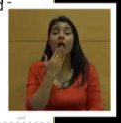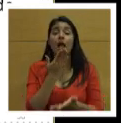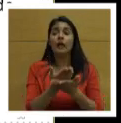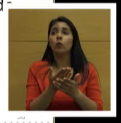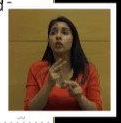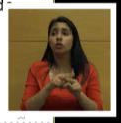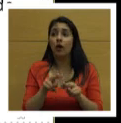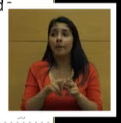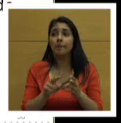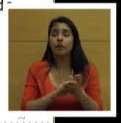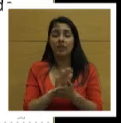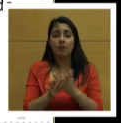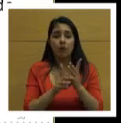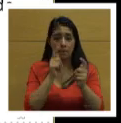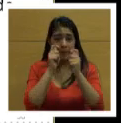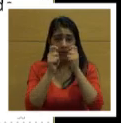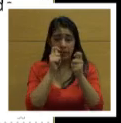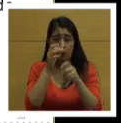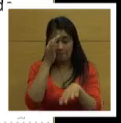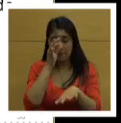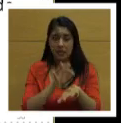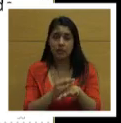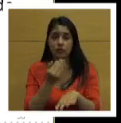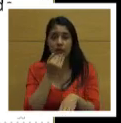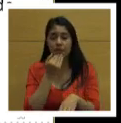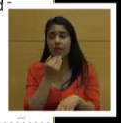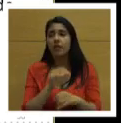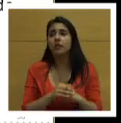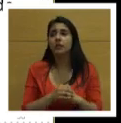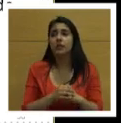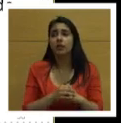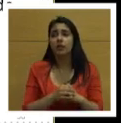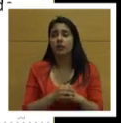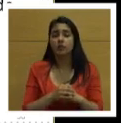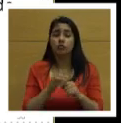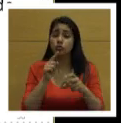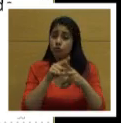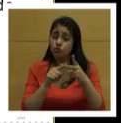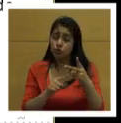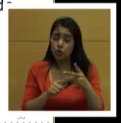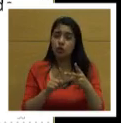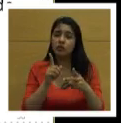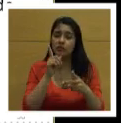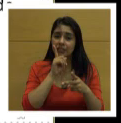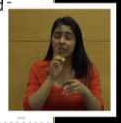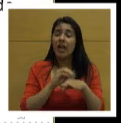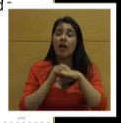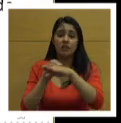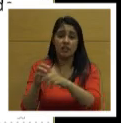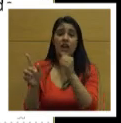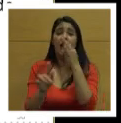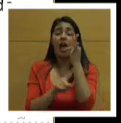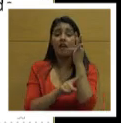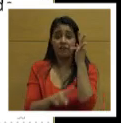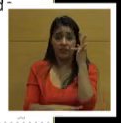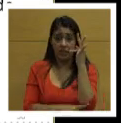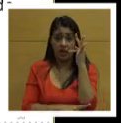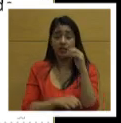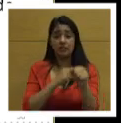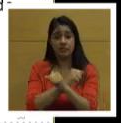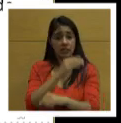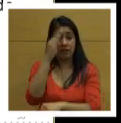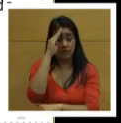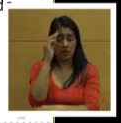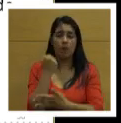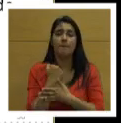medio, ¿cierto?, también en 2 ocasiones se debe haber comunicación con el fiscal de parte de Carabineros para ofrecerle,